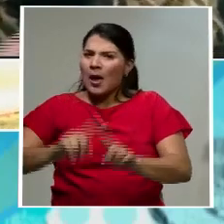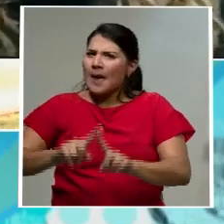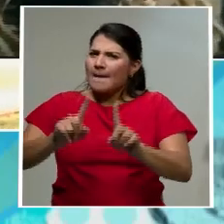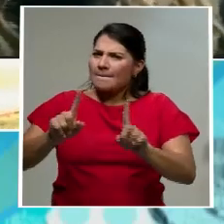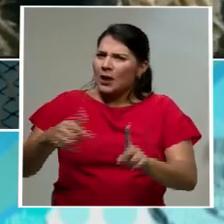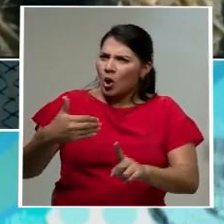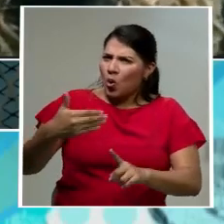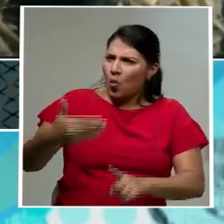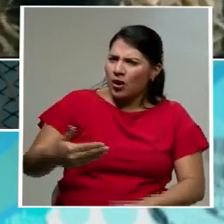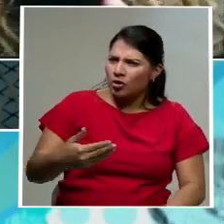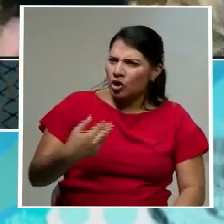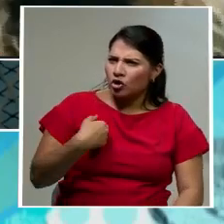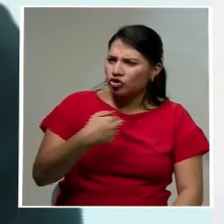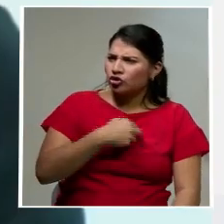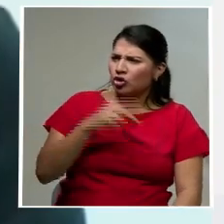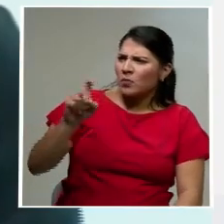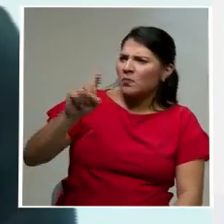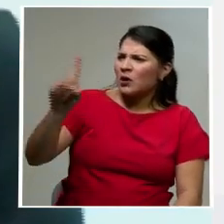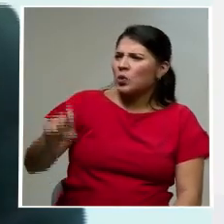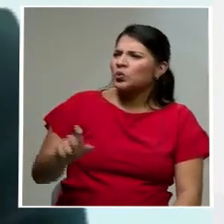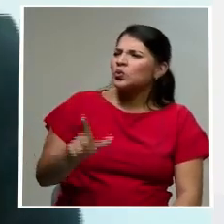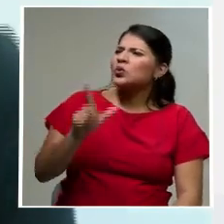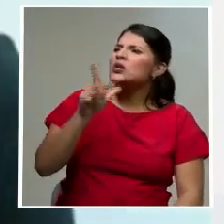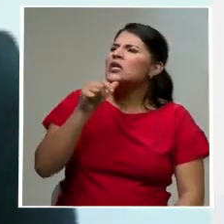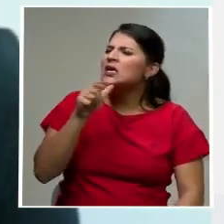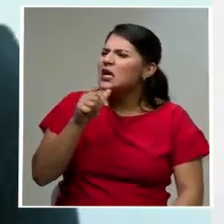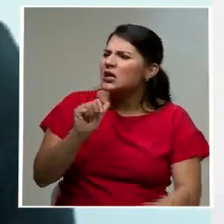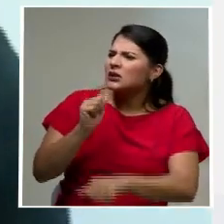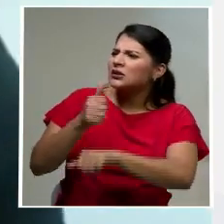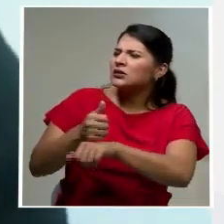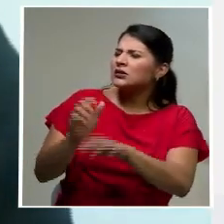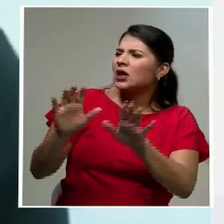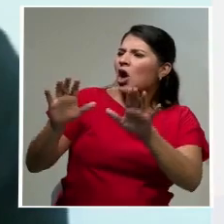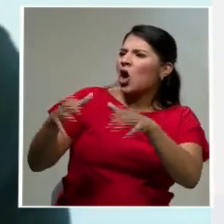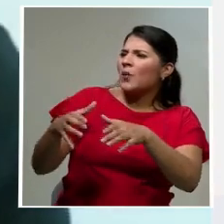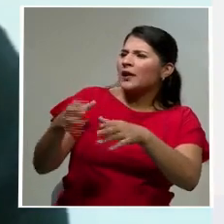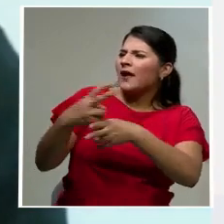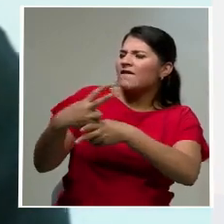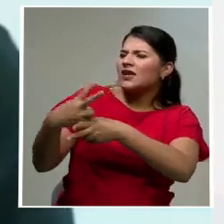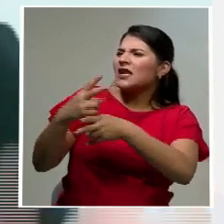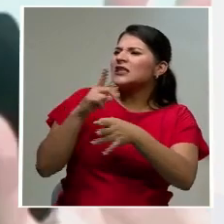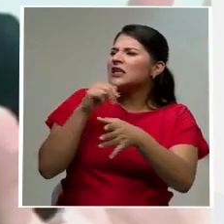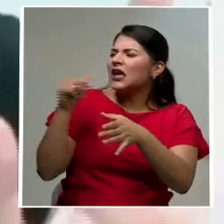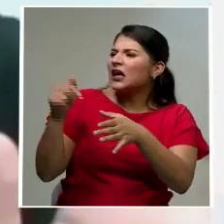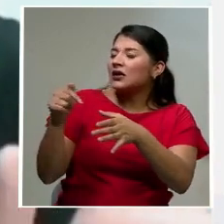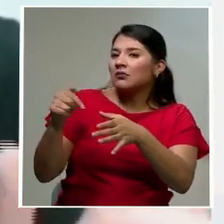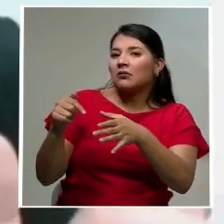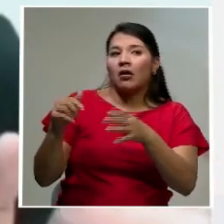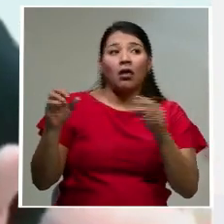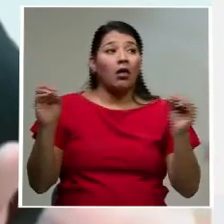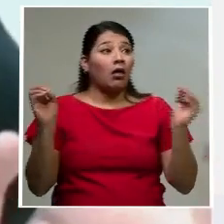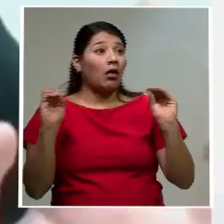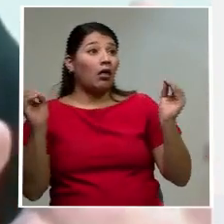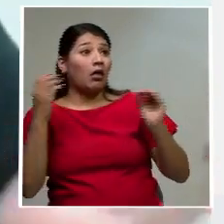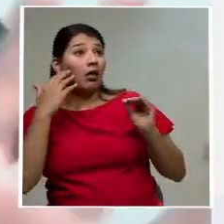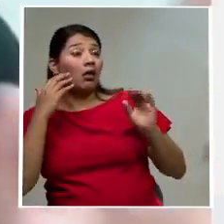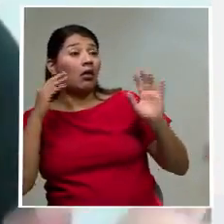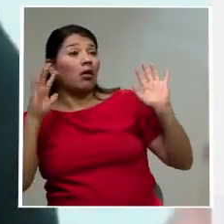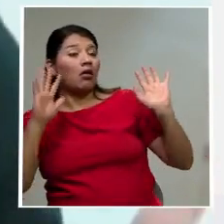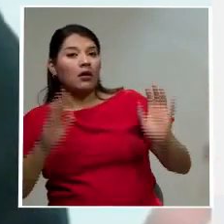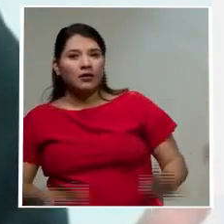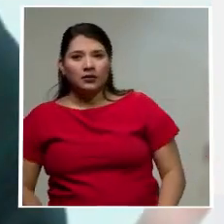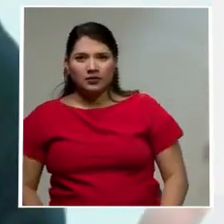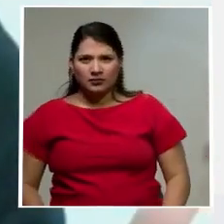media audiencia que nos indiquen quiénes conforman el comité de vigilancia, ninguno sabe. Eso